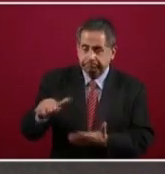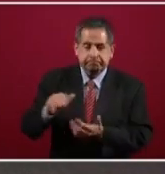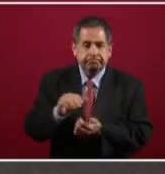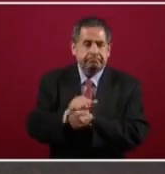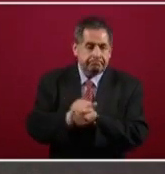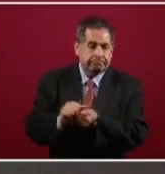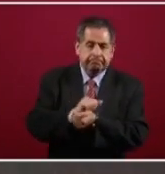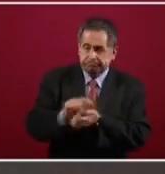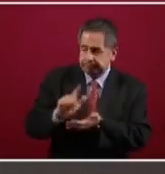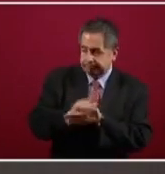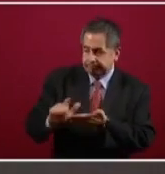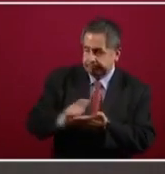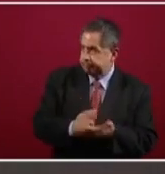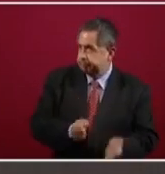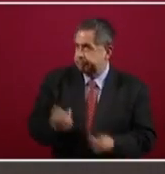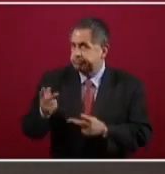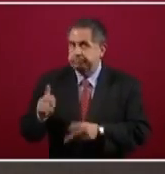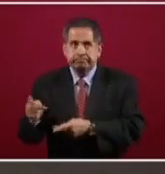refinarlo